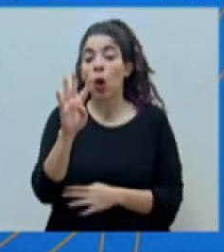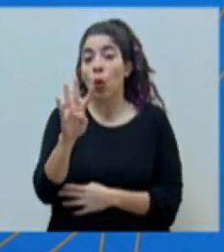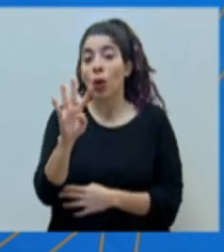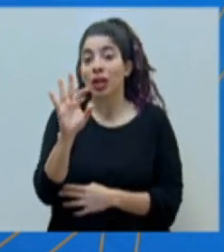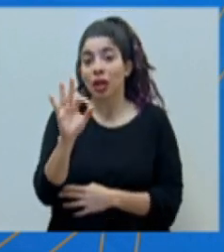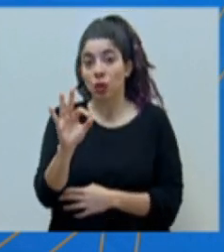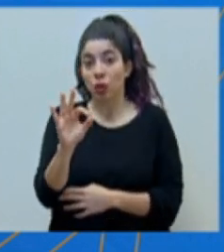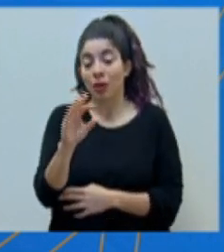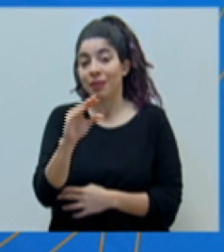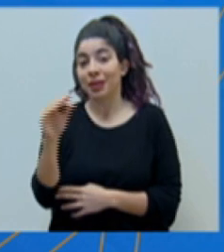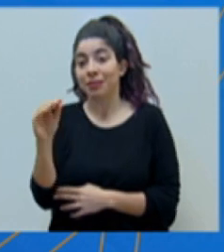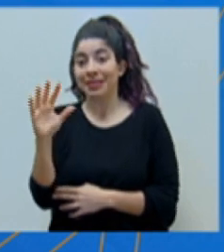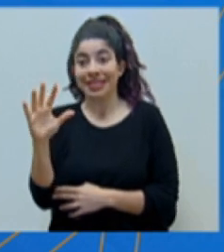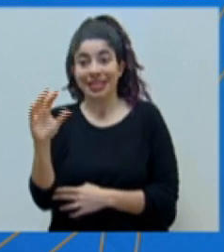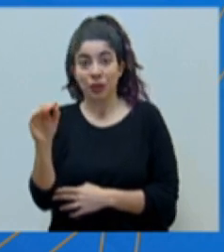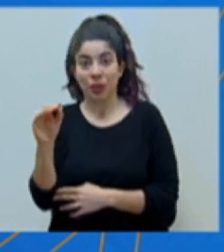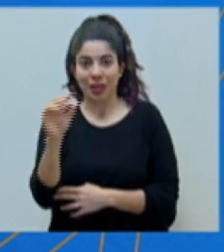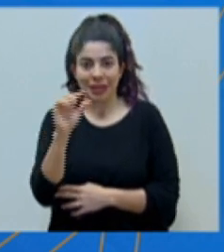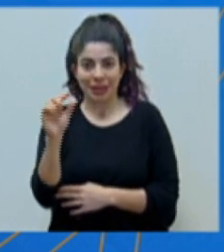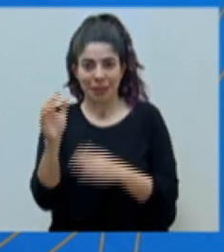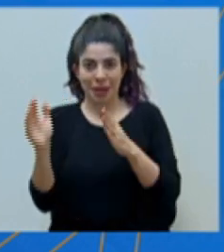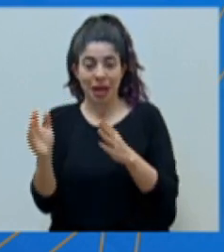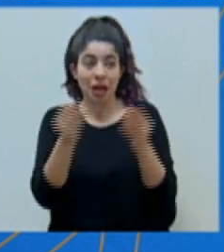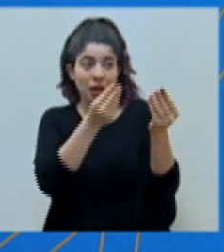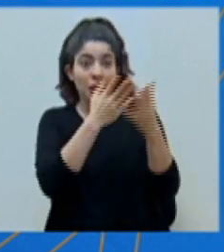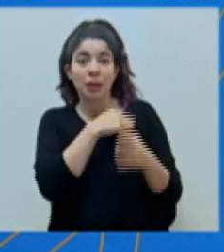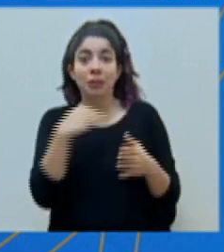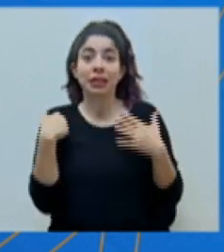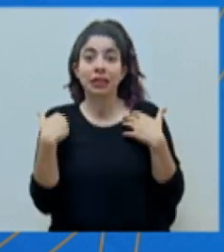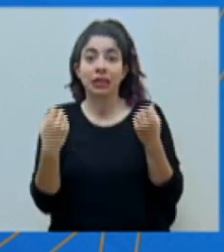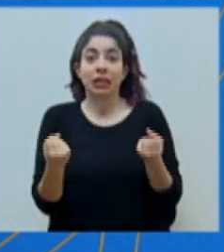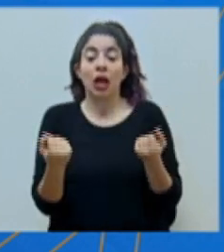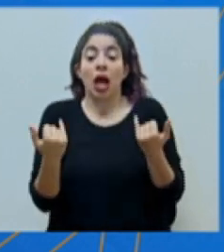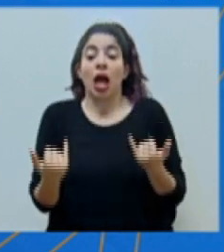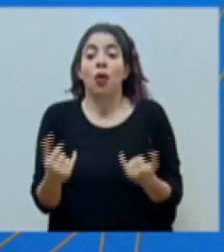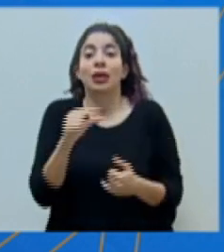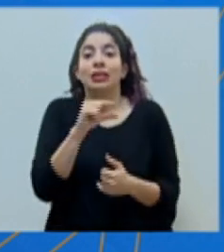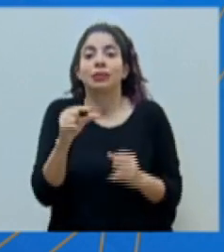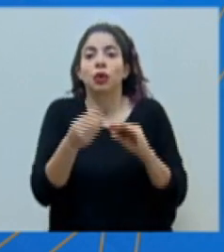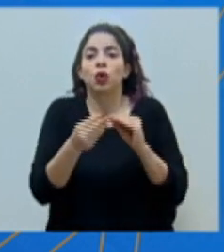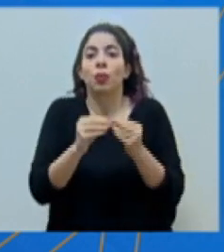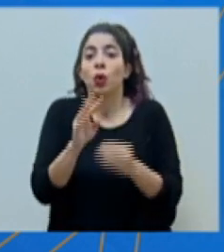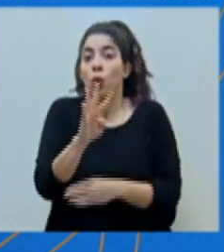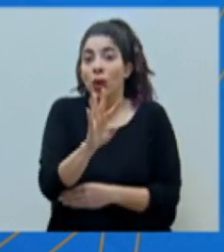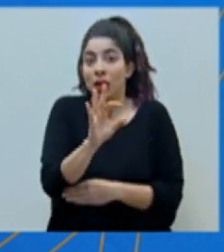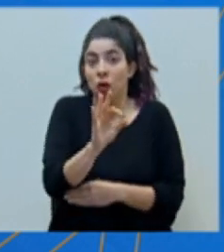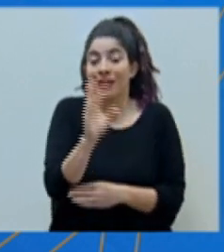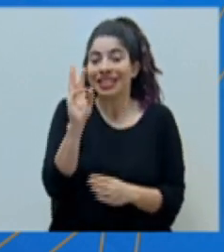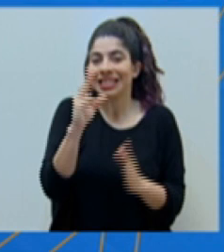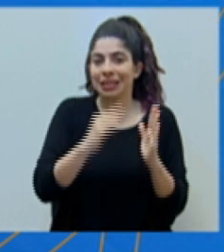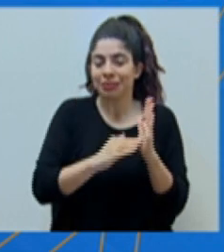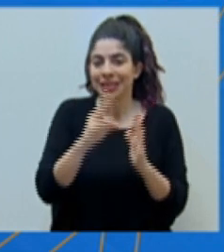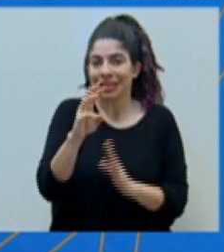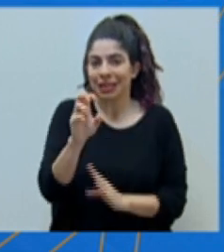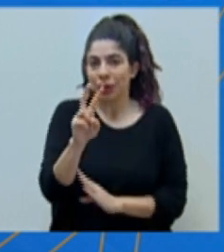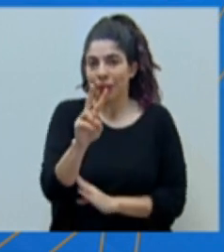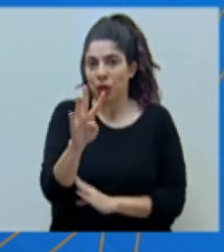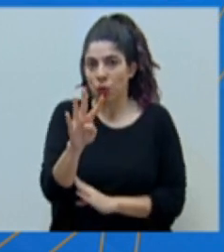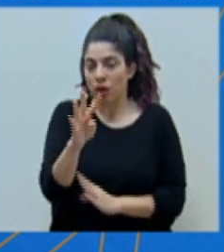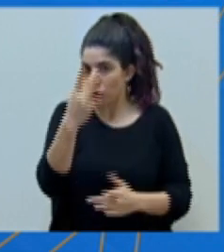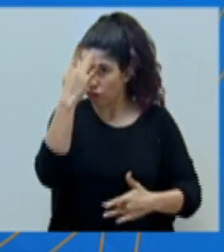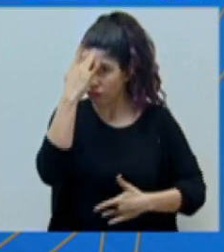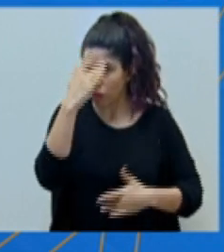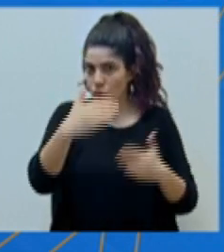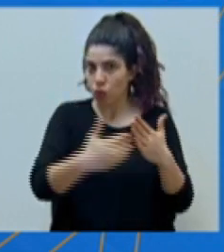y 50, estamos, según el reporte del Ministerio de Salud, en la semana 49 tuvimos 6.624